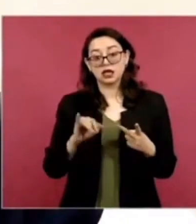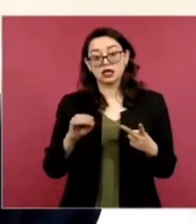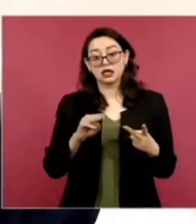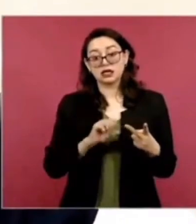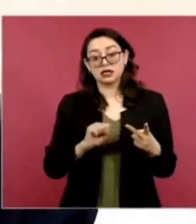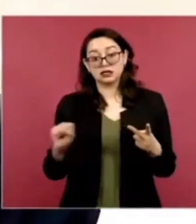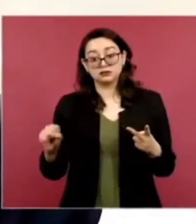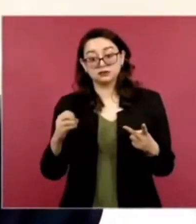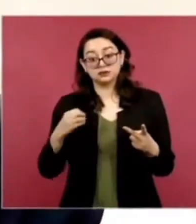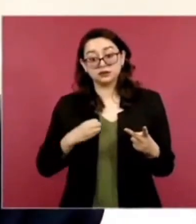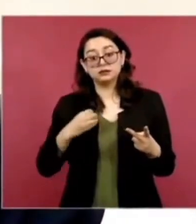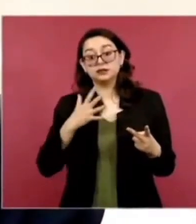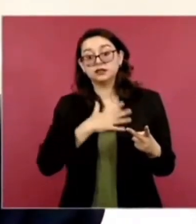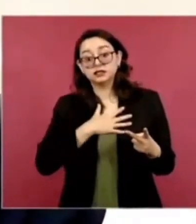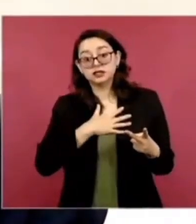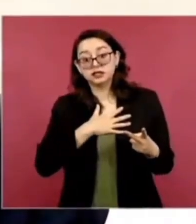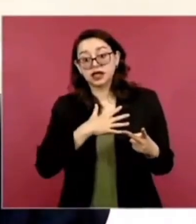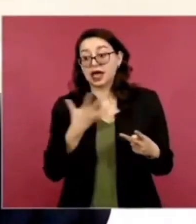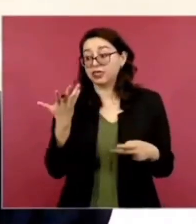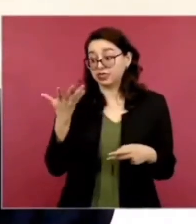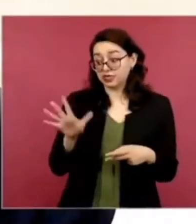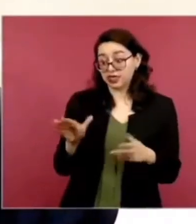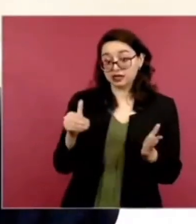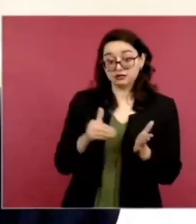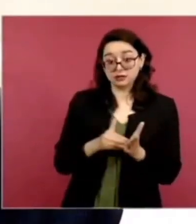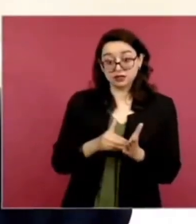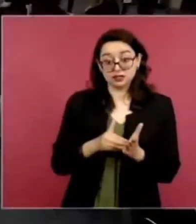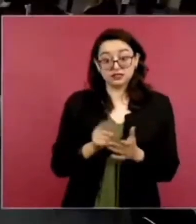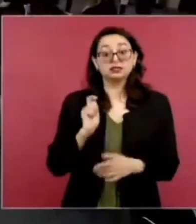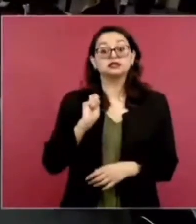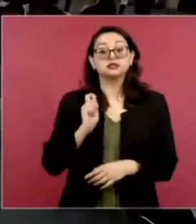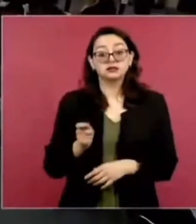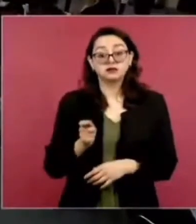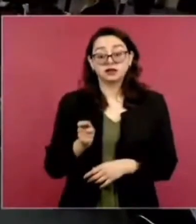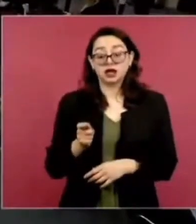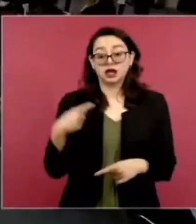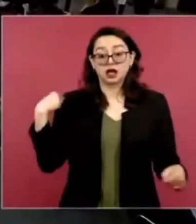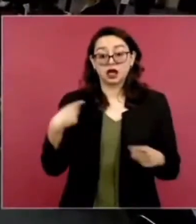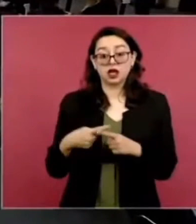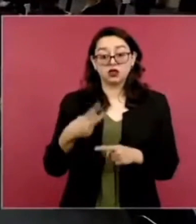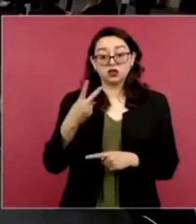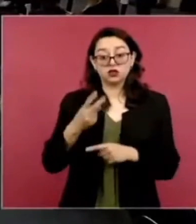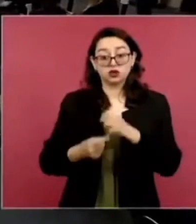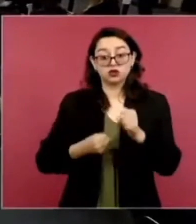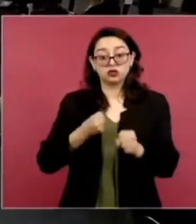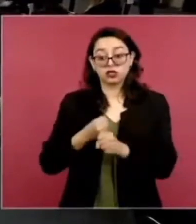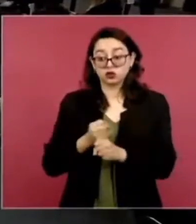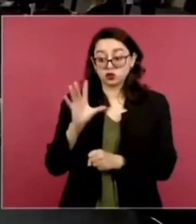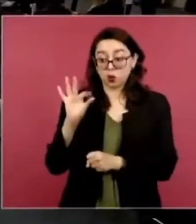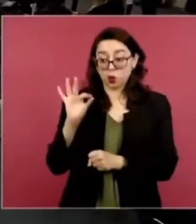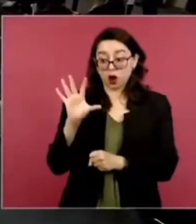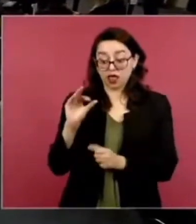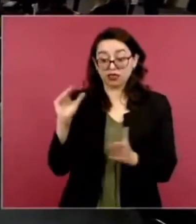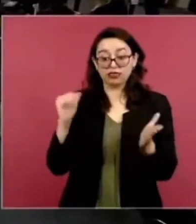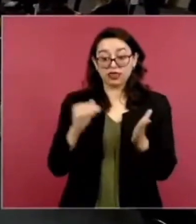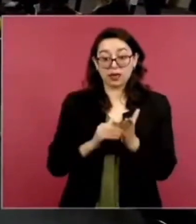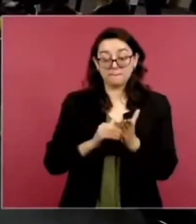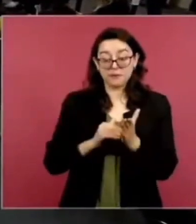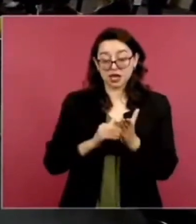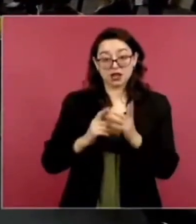10,000. O sea, serían 40,000. Sí. Y van a ser 40,000 más de IMSS Bienestar este año. Sí. Yo